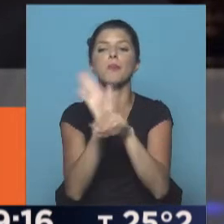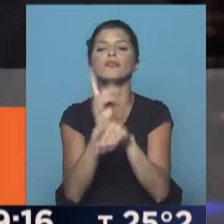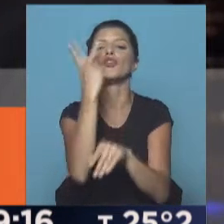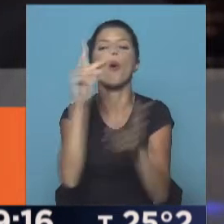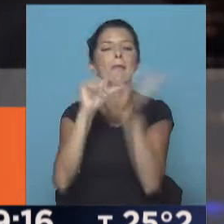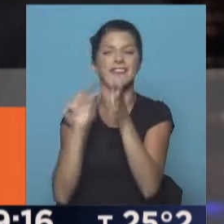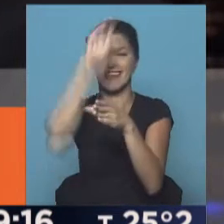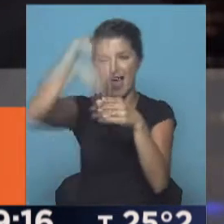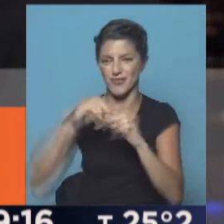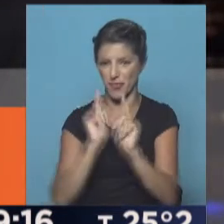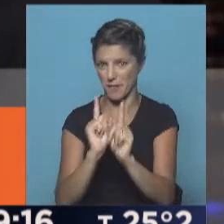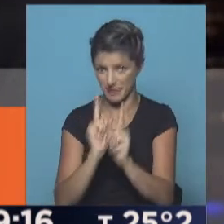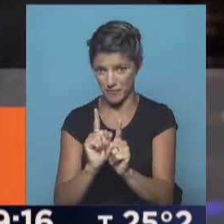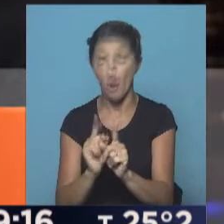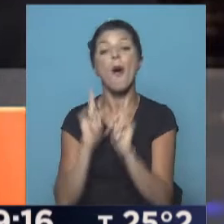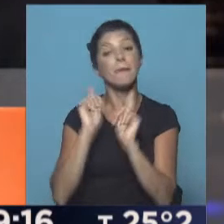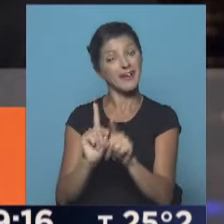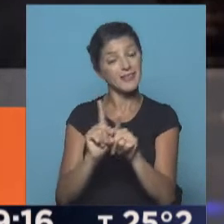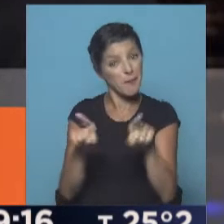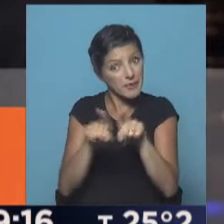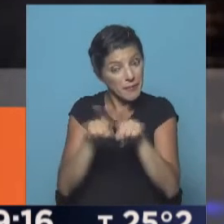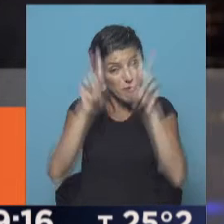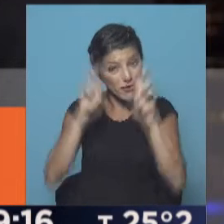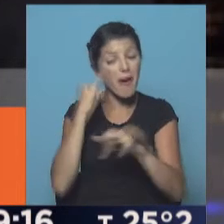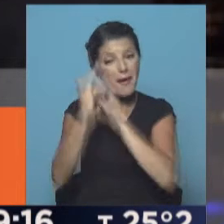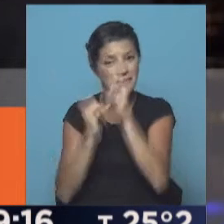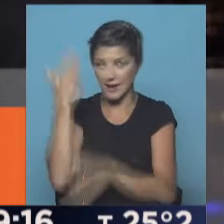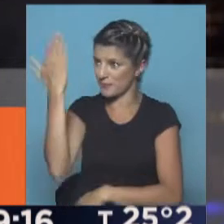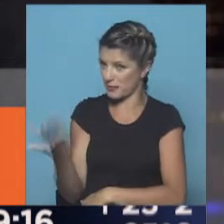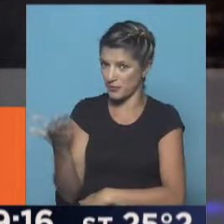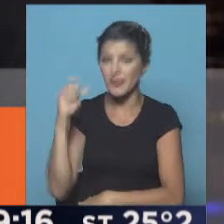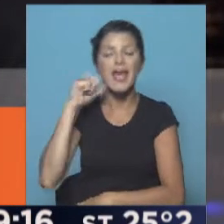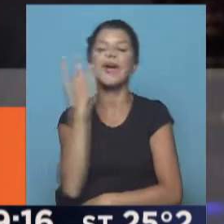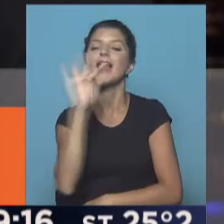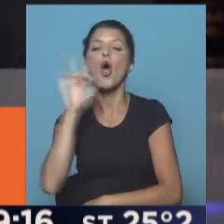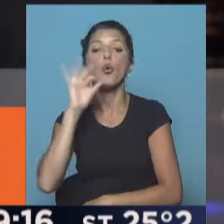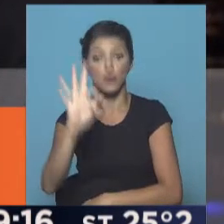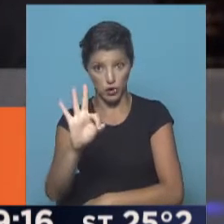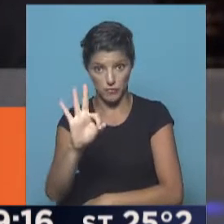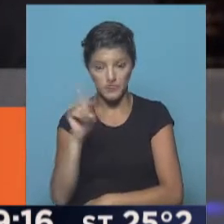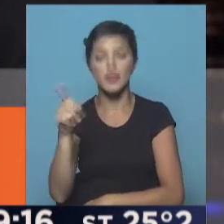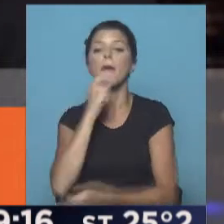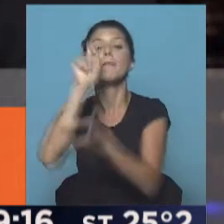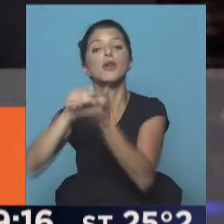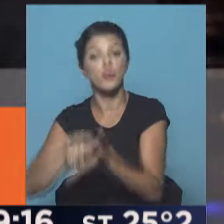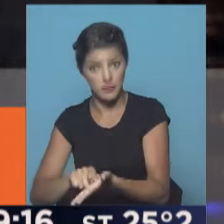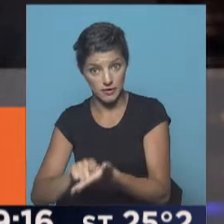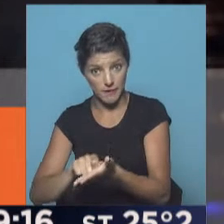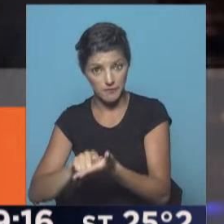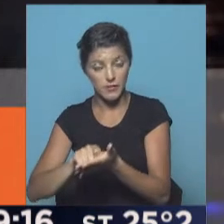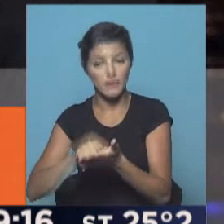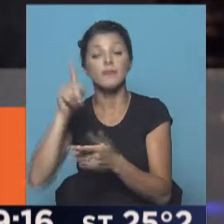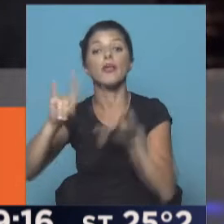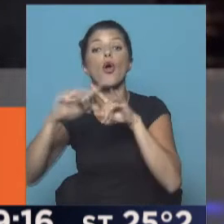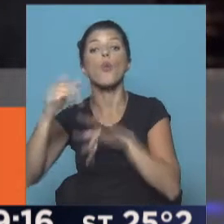justamente de la teoría de los dos países hemos invitado a Claudio Iván Remeseira, que es periodista del Wall Street Journal Americas y dicta